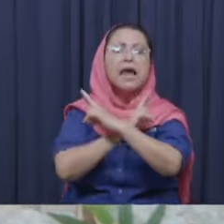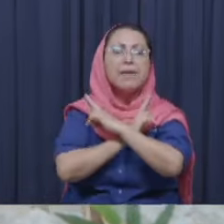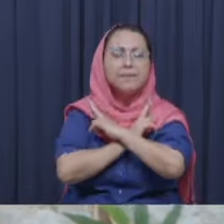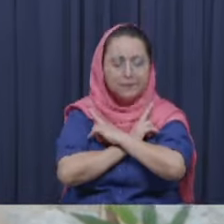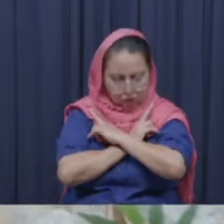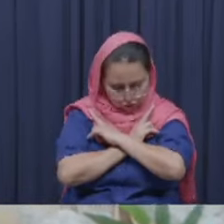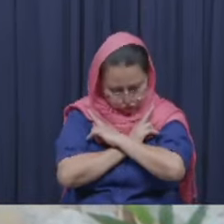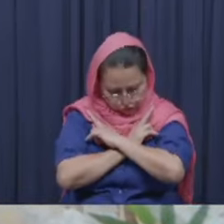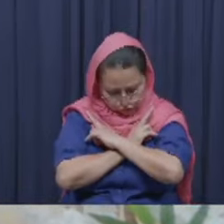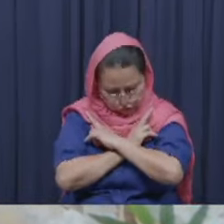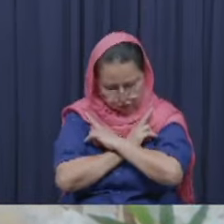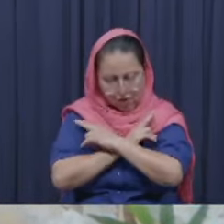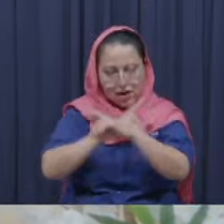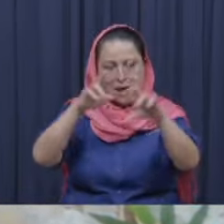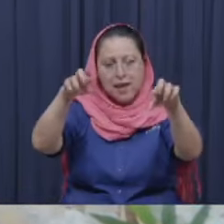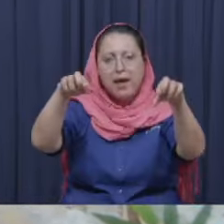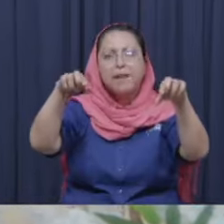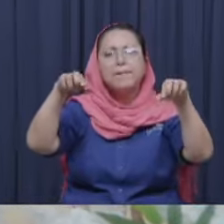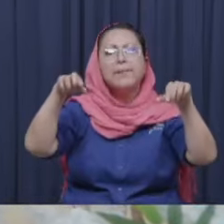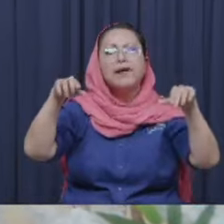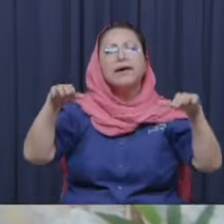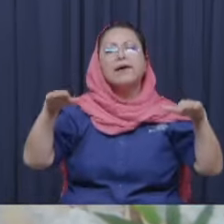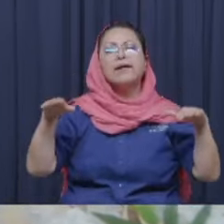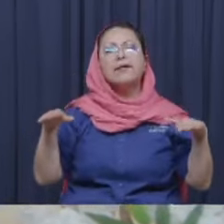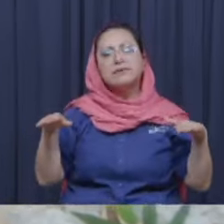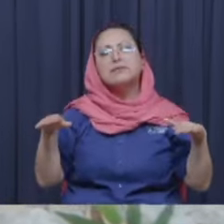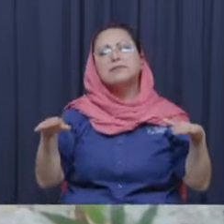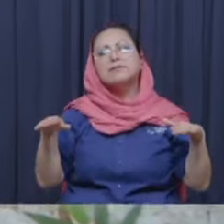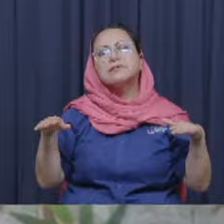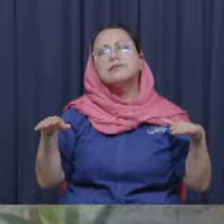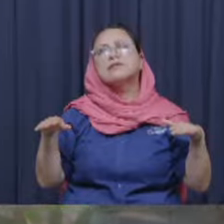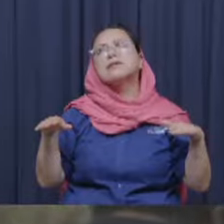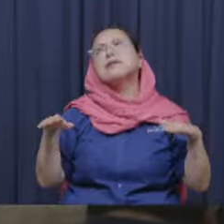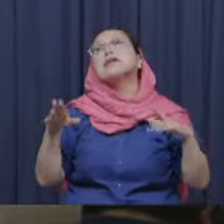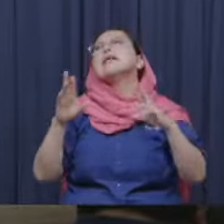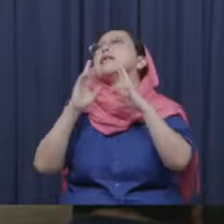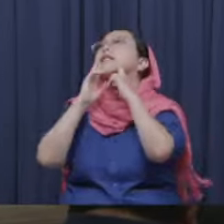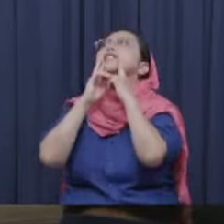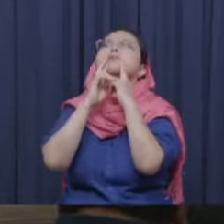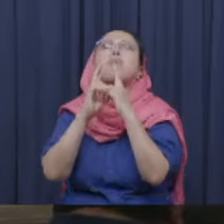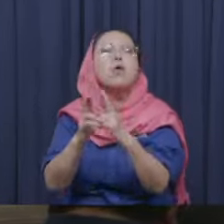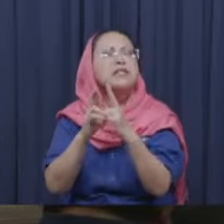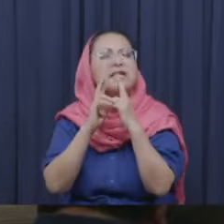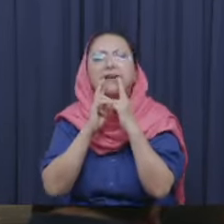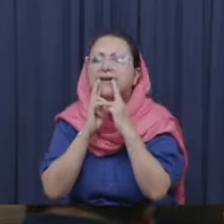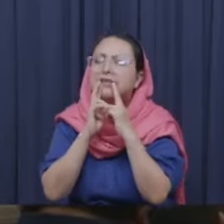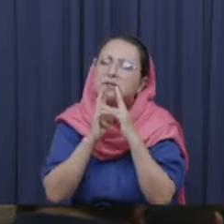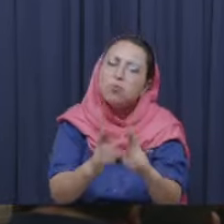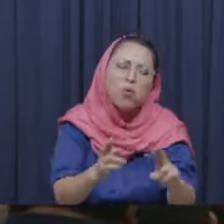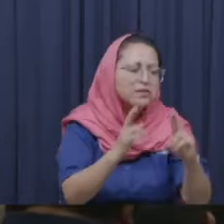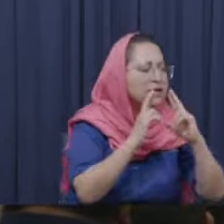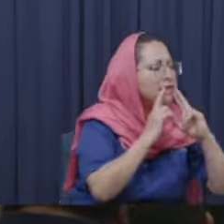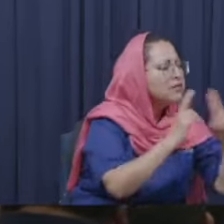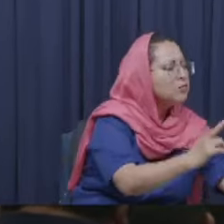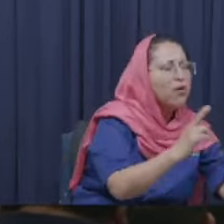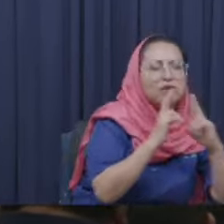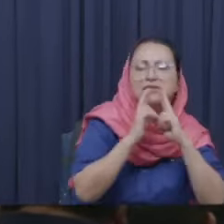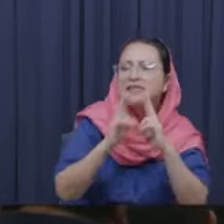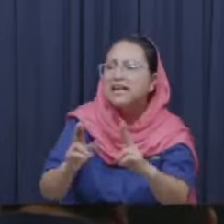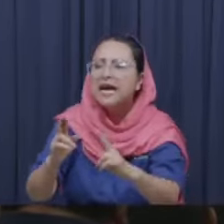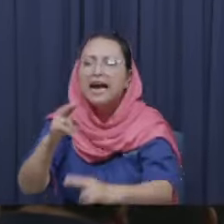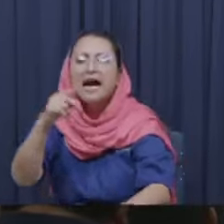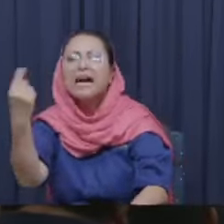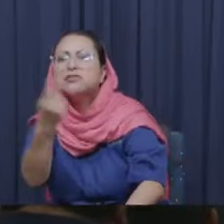trae el sosiego, Dios Todopoderoso, trae la respuesta a los corazones de tu pueblo. Te